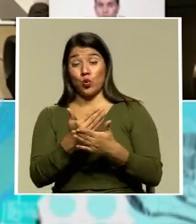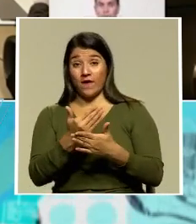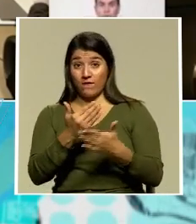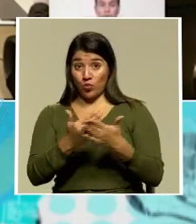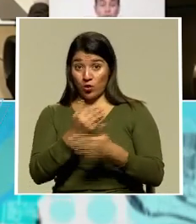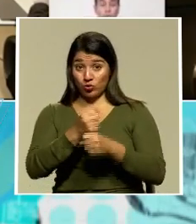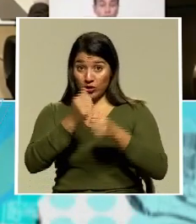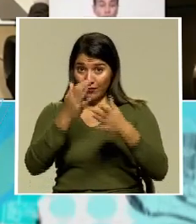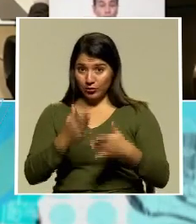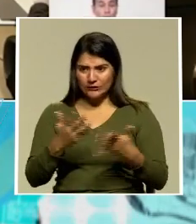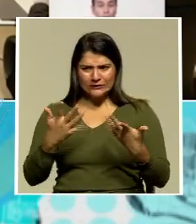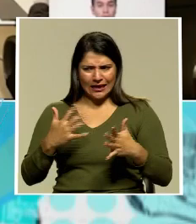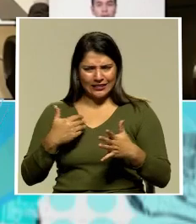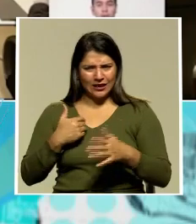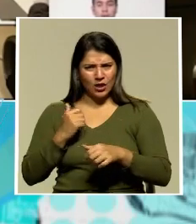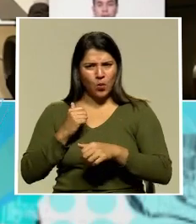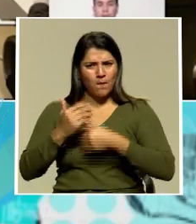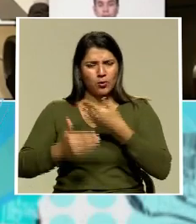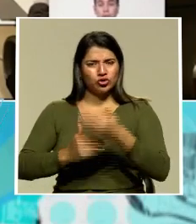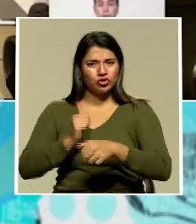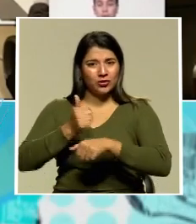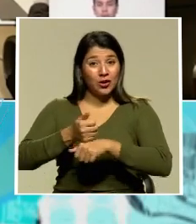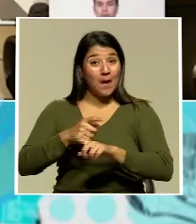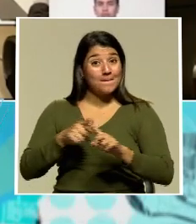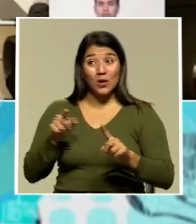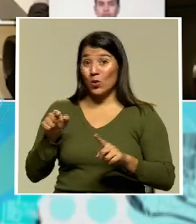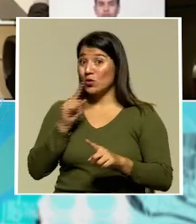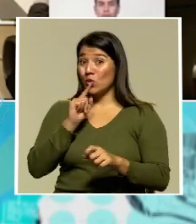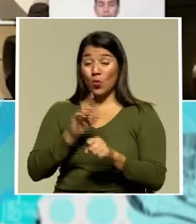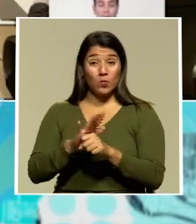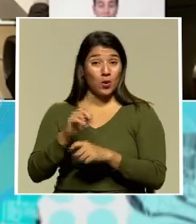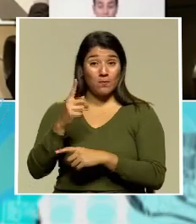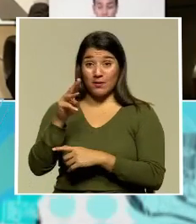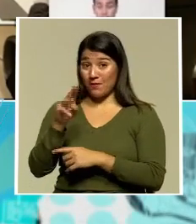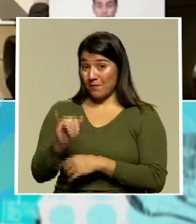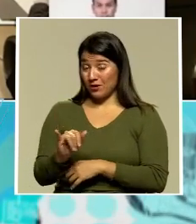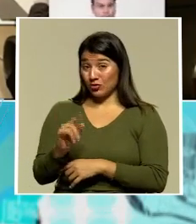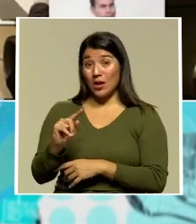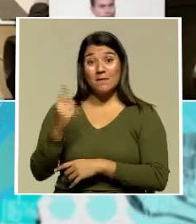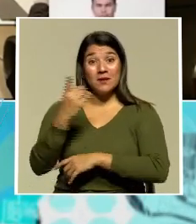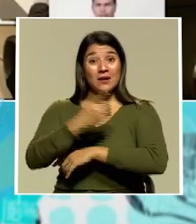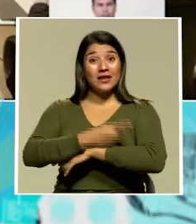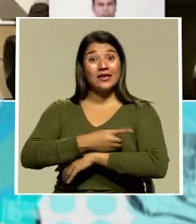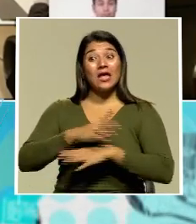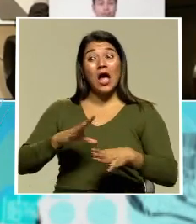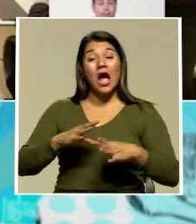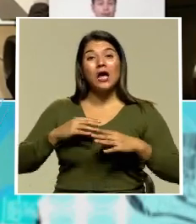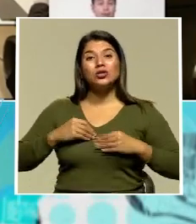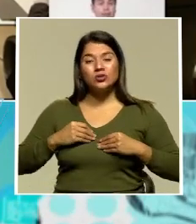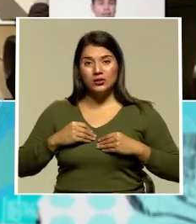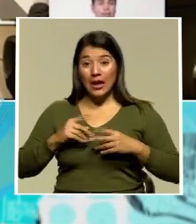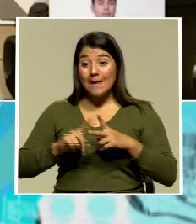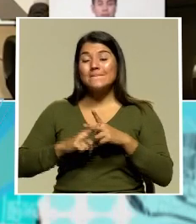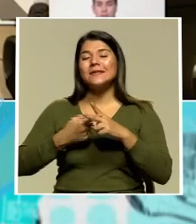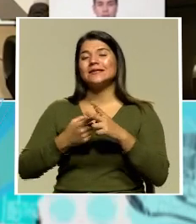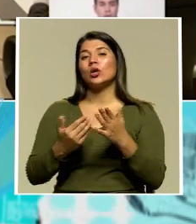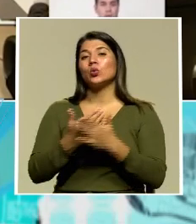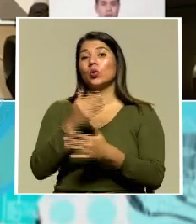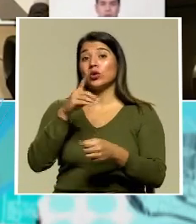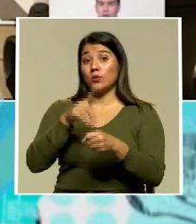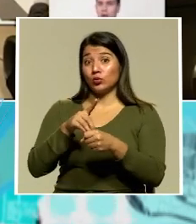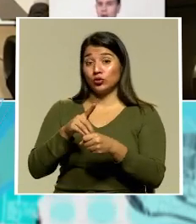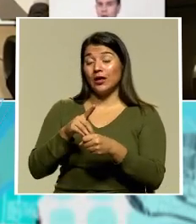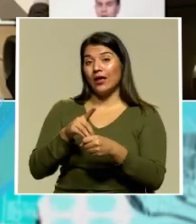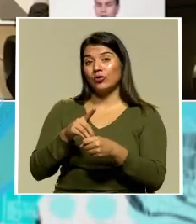que no se cumplió el 1 de mayo, el primer día en el que asumieron los nuevos diputados ya del partido de